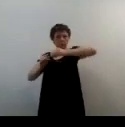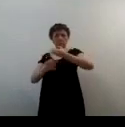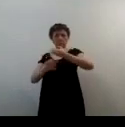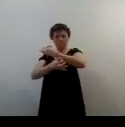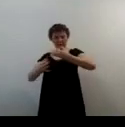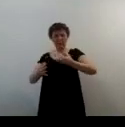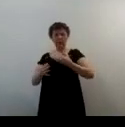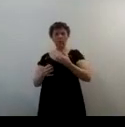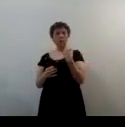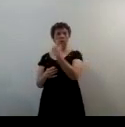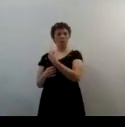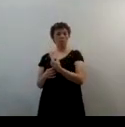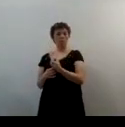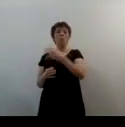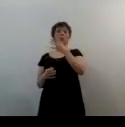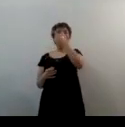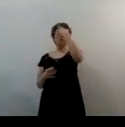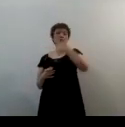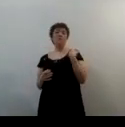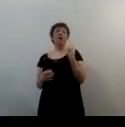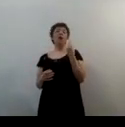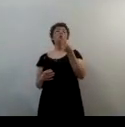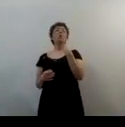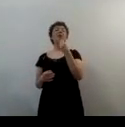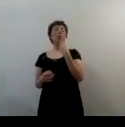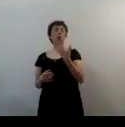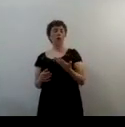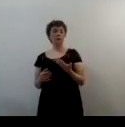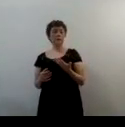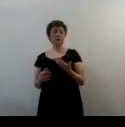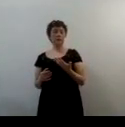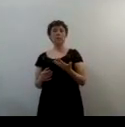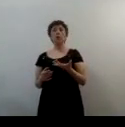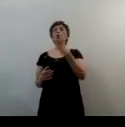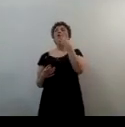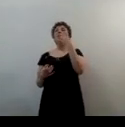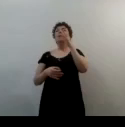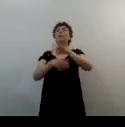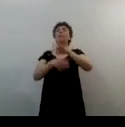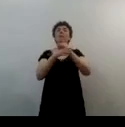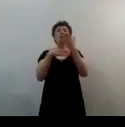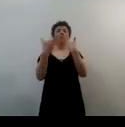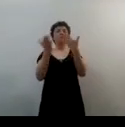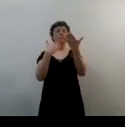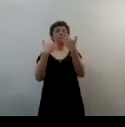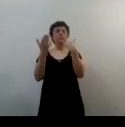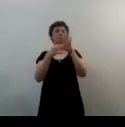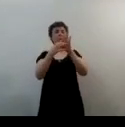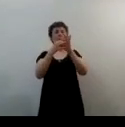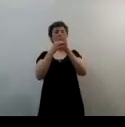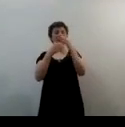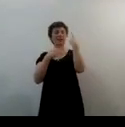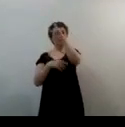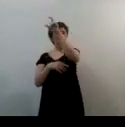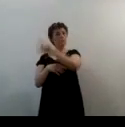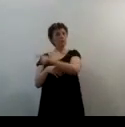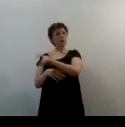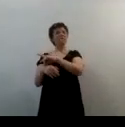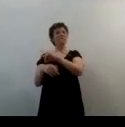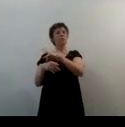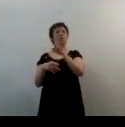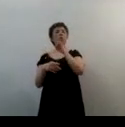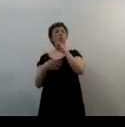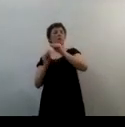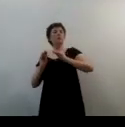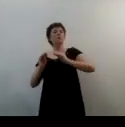que para eso está la figura del nutricionista. Pero claro, el nutricionista tiene que escuchar al médico para saber qué tiene que tener en cuenta a la hora de adaptar la dieta. O sea,